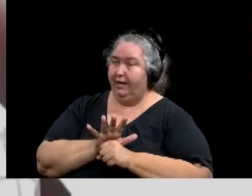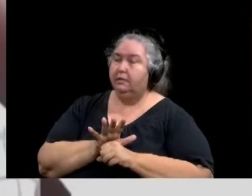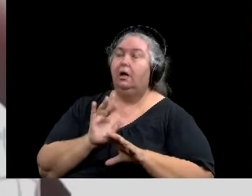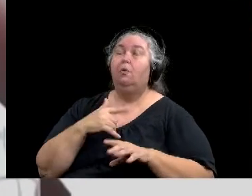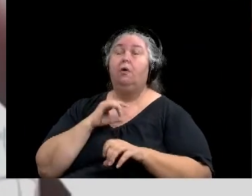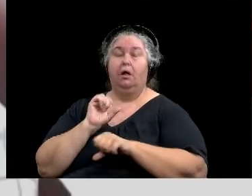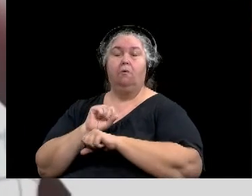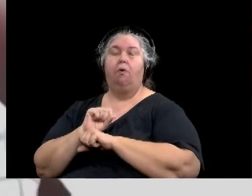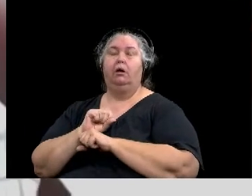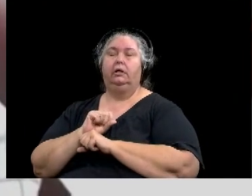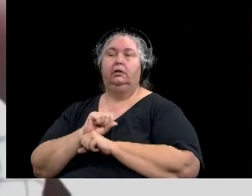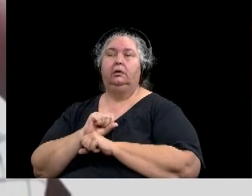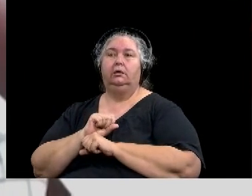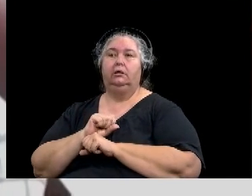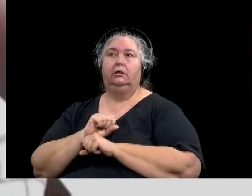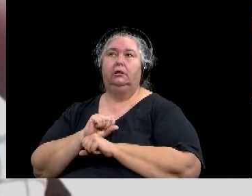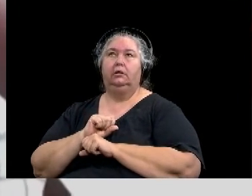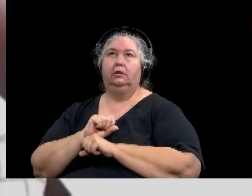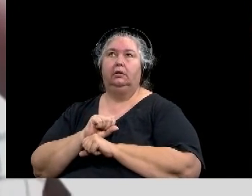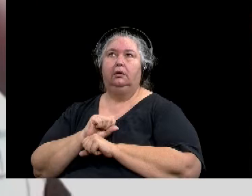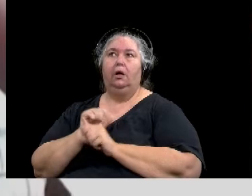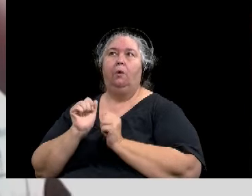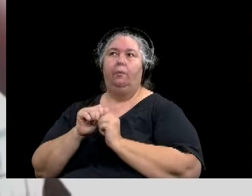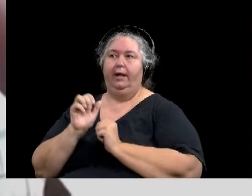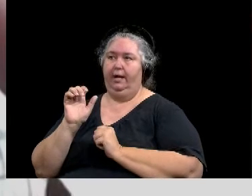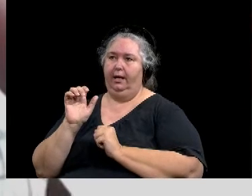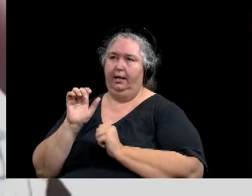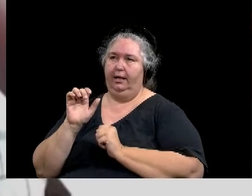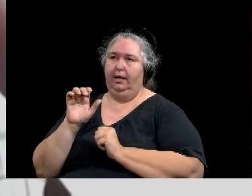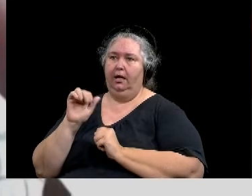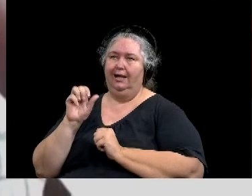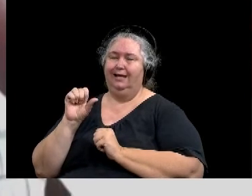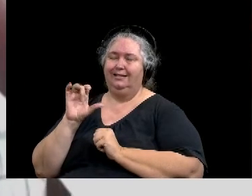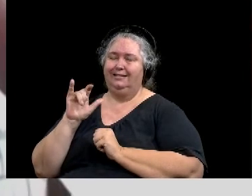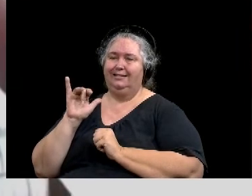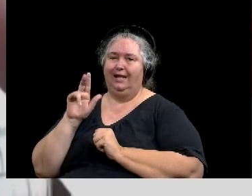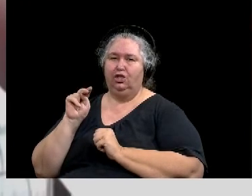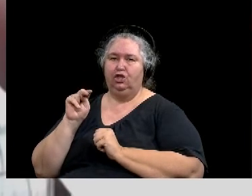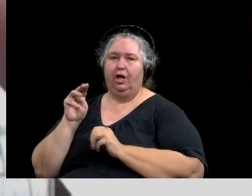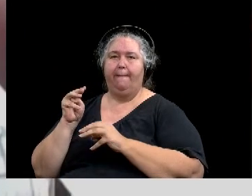aquí hemos estado trabajando como una atención